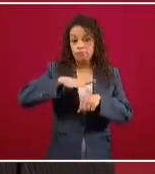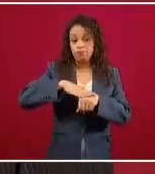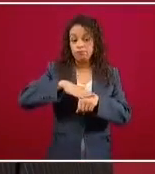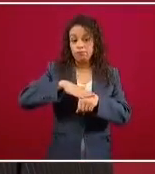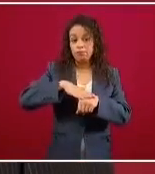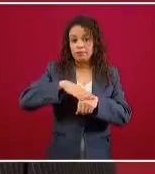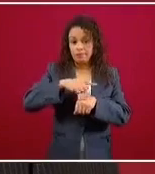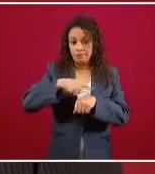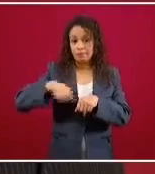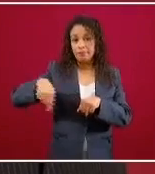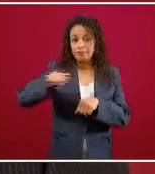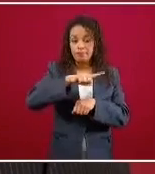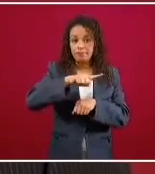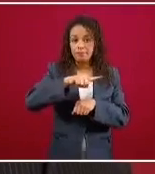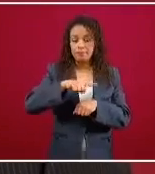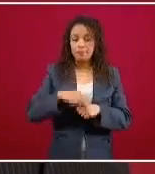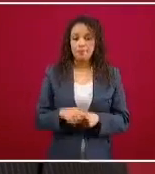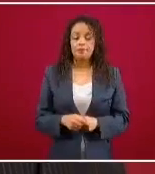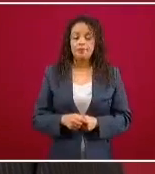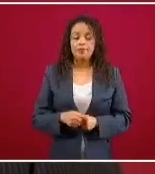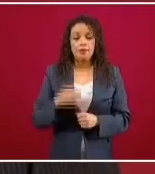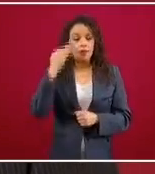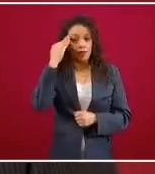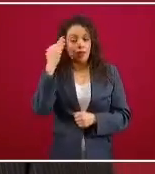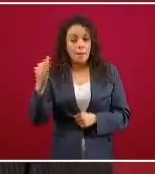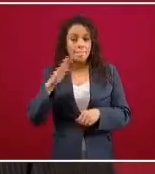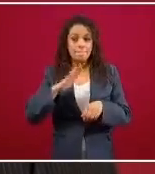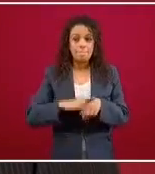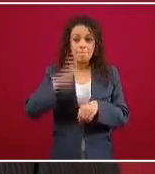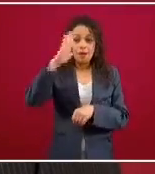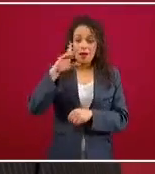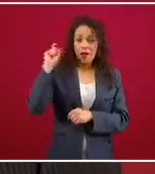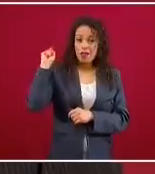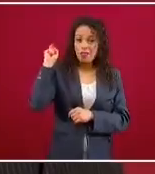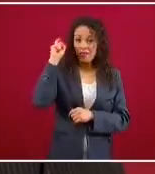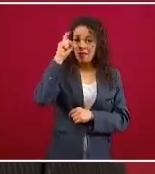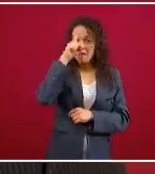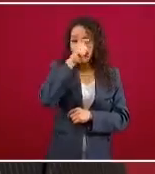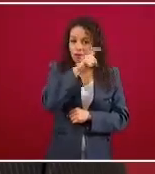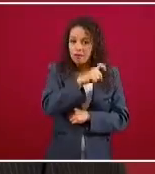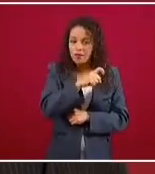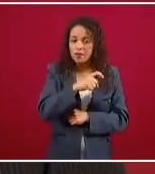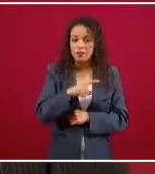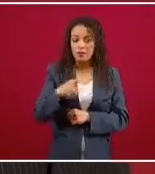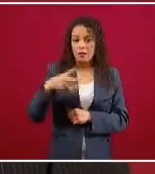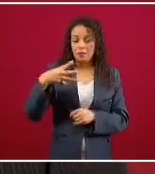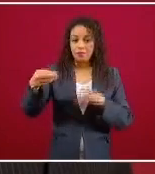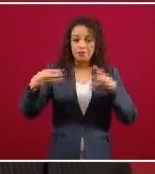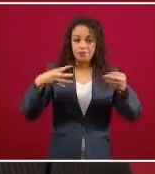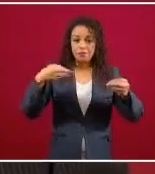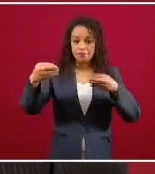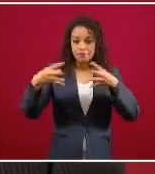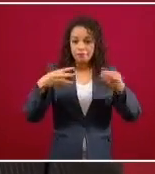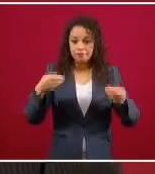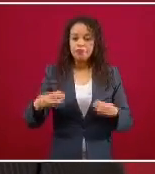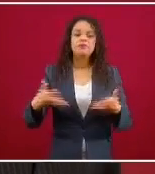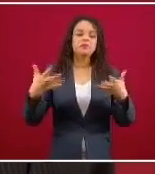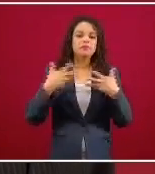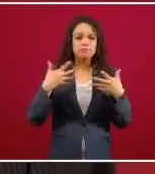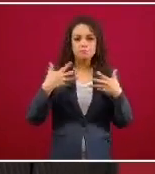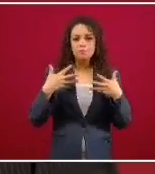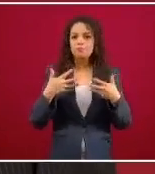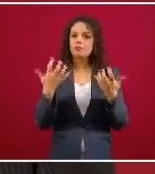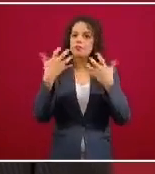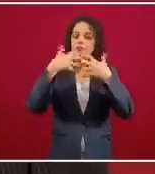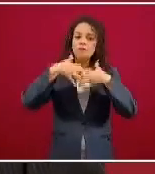en los momentos más difíciles de la epidemia vamos a tener las camas, vamos a tener los